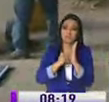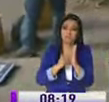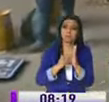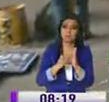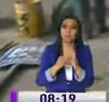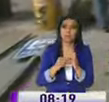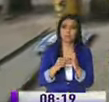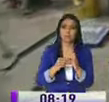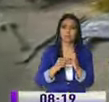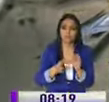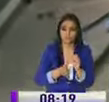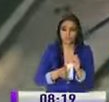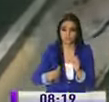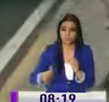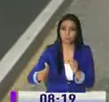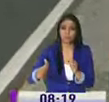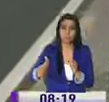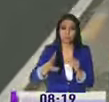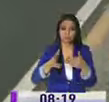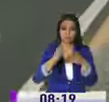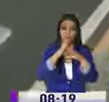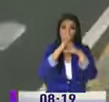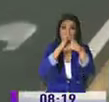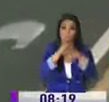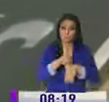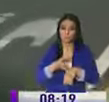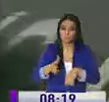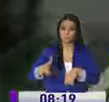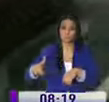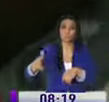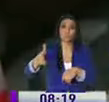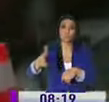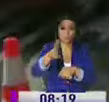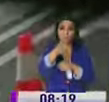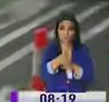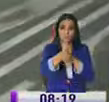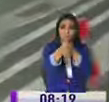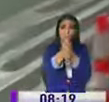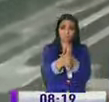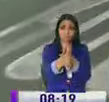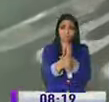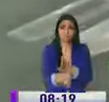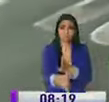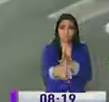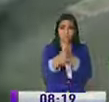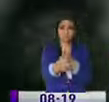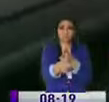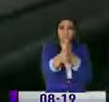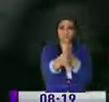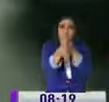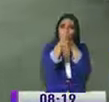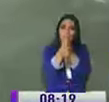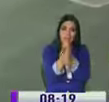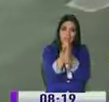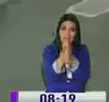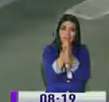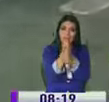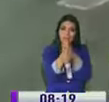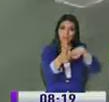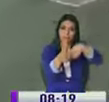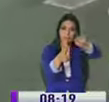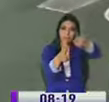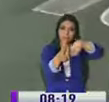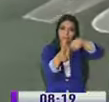romper un poco la vereda para que el bus puede ingresar y no hacer el tráfico que hemos visto hace pocos minutos precisamente porque son vías con alta circulación